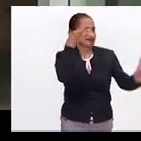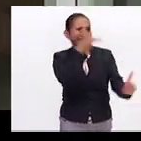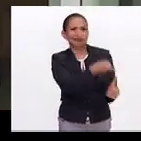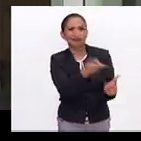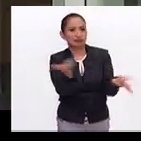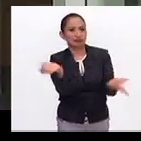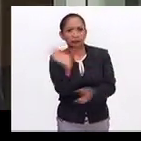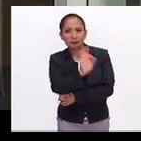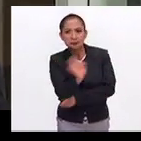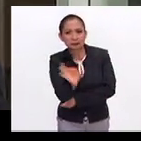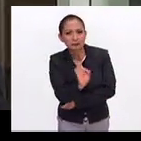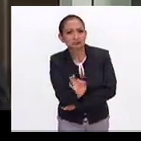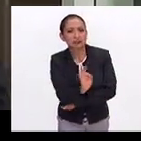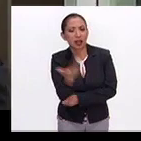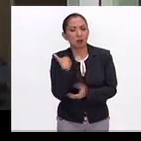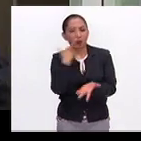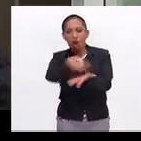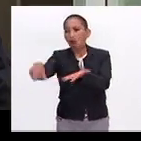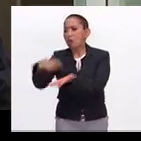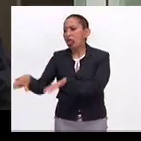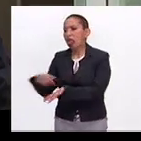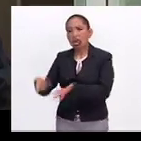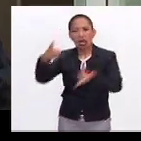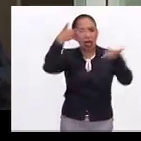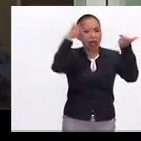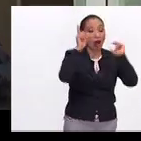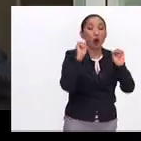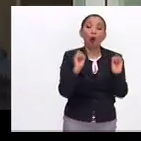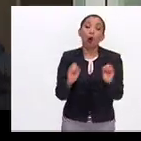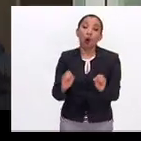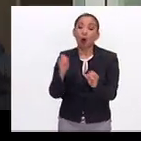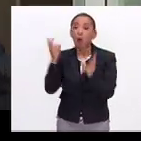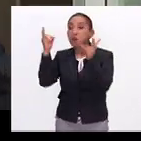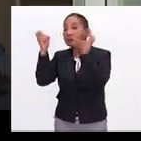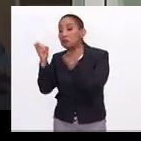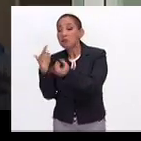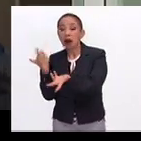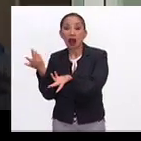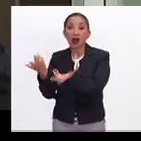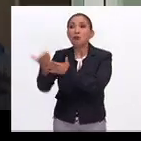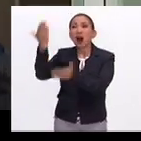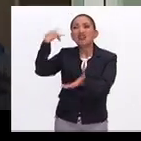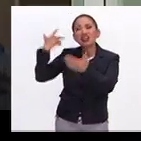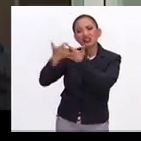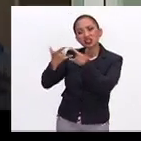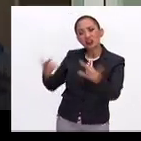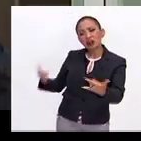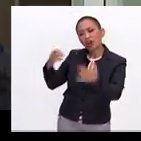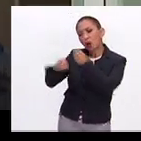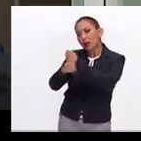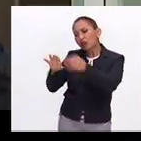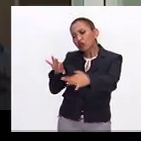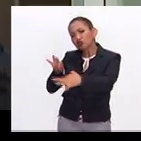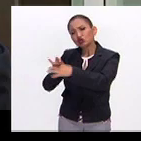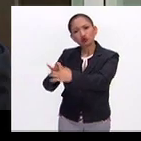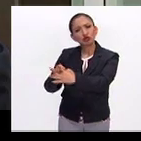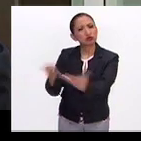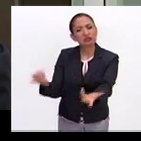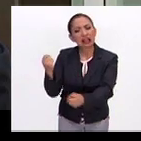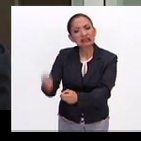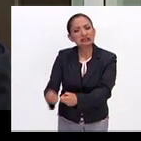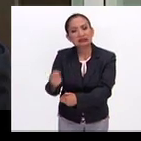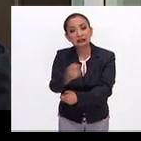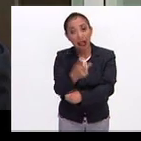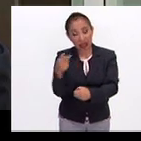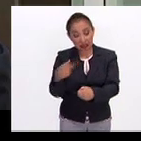la posibilidad del consumismo que la relación con el pasado y con sus objetos, y ha